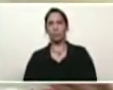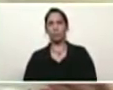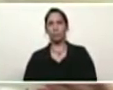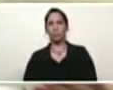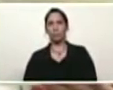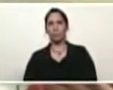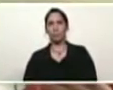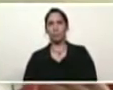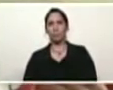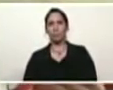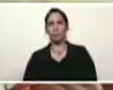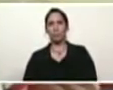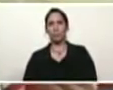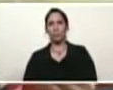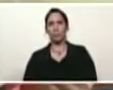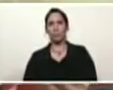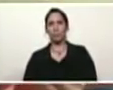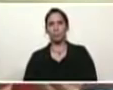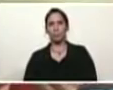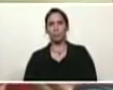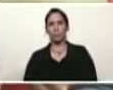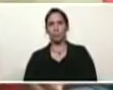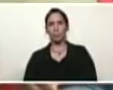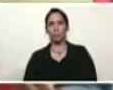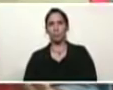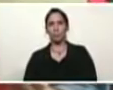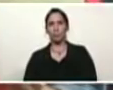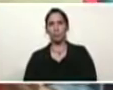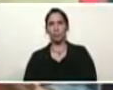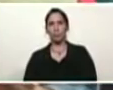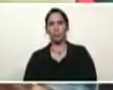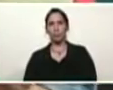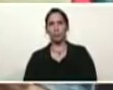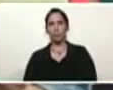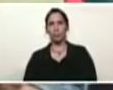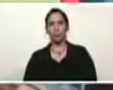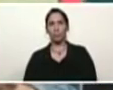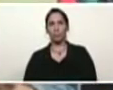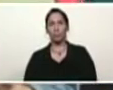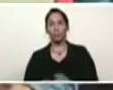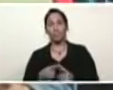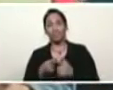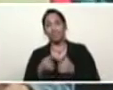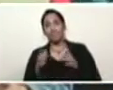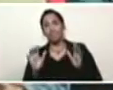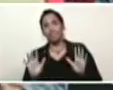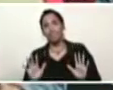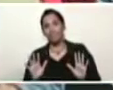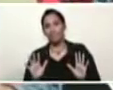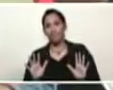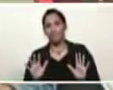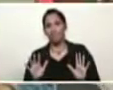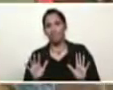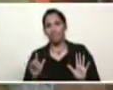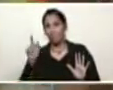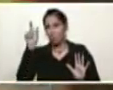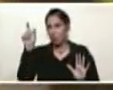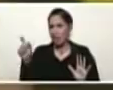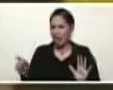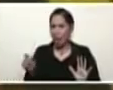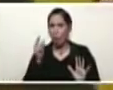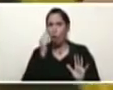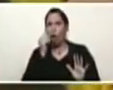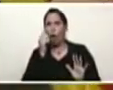Entonces, Él fue el que inventó